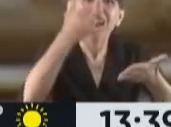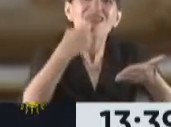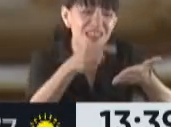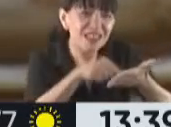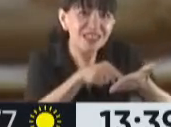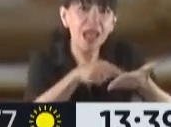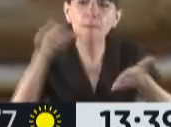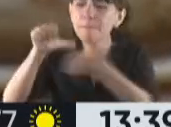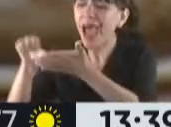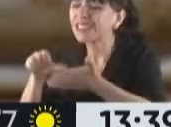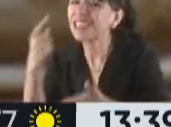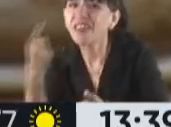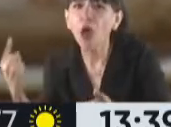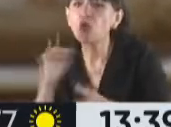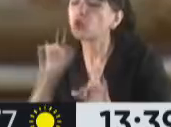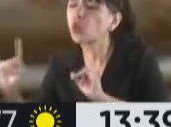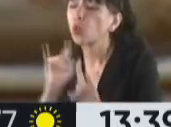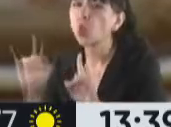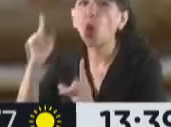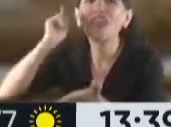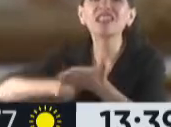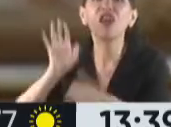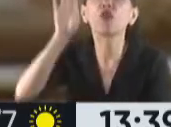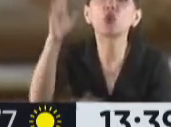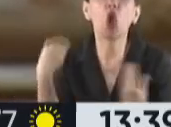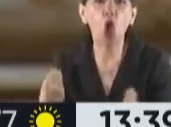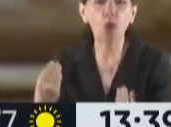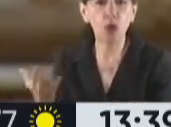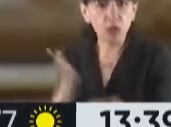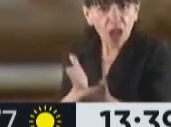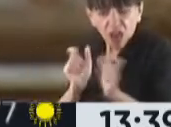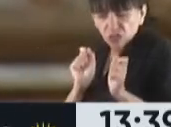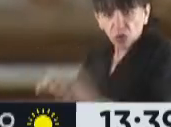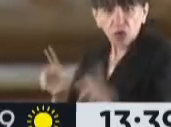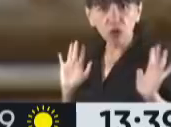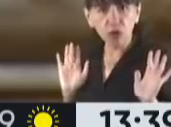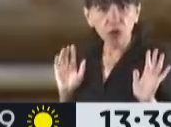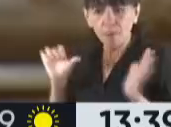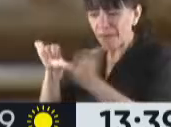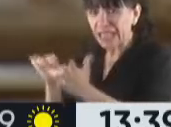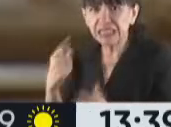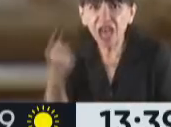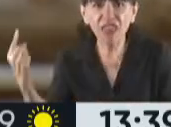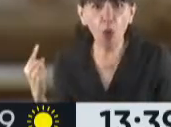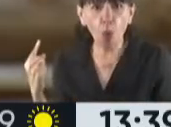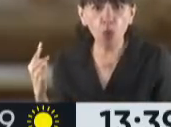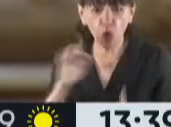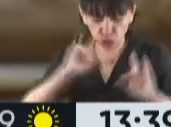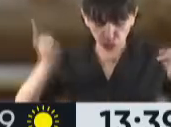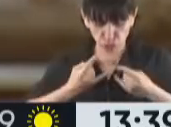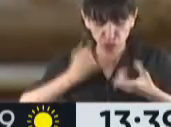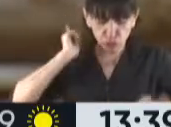futuro, el derecho de tener integridad territorial y su soberanía.